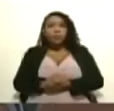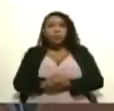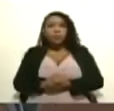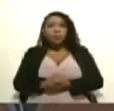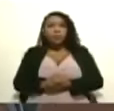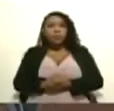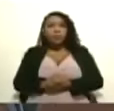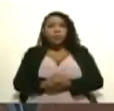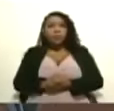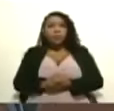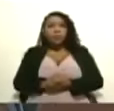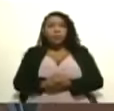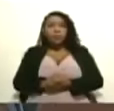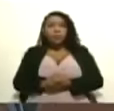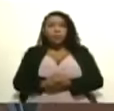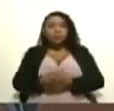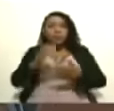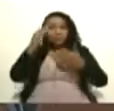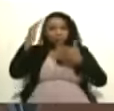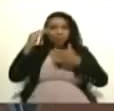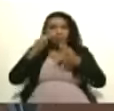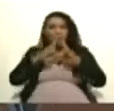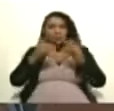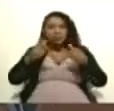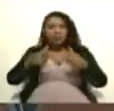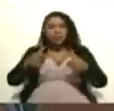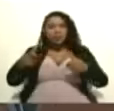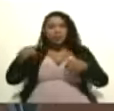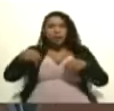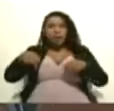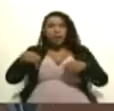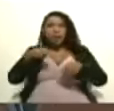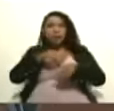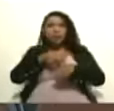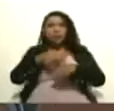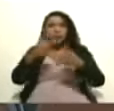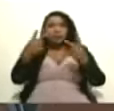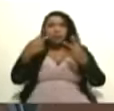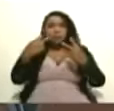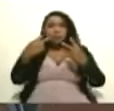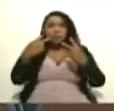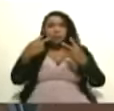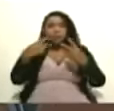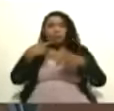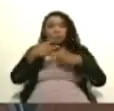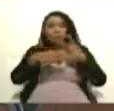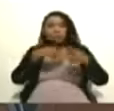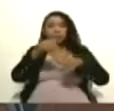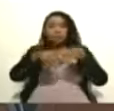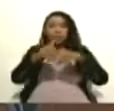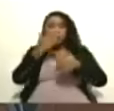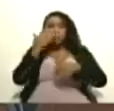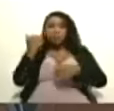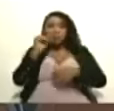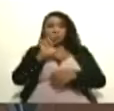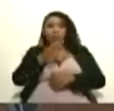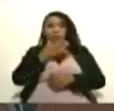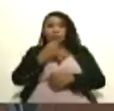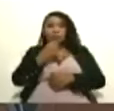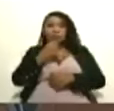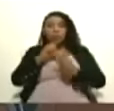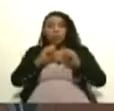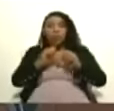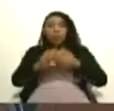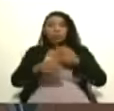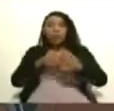mata Duarte adelante hola Mario Un saludo para ti y para todas las personas que a esta hora están en sintonía de venezolana de televisión el proceso histórico electoral del pasado fin de semana sigue generando